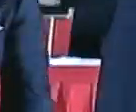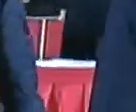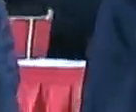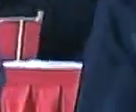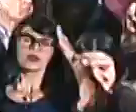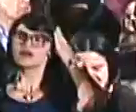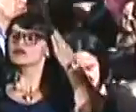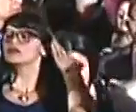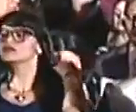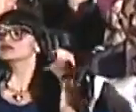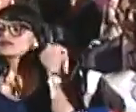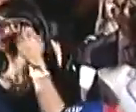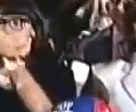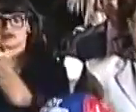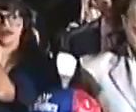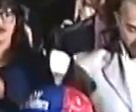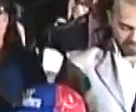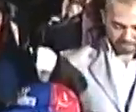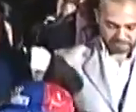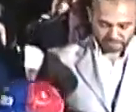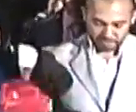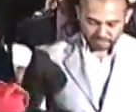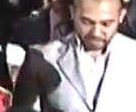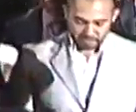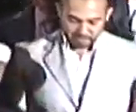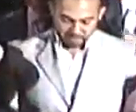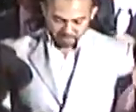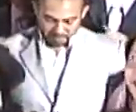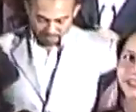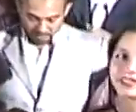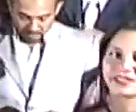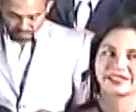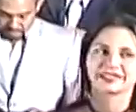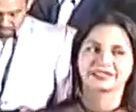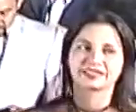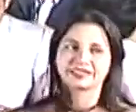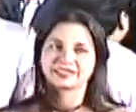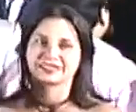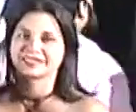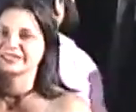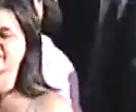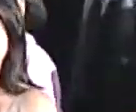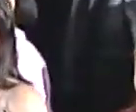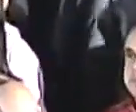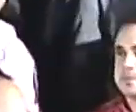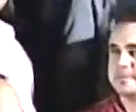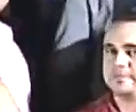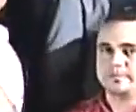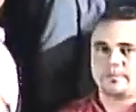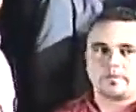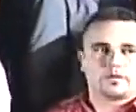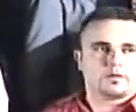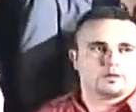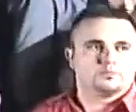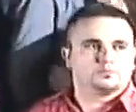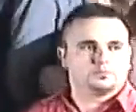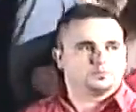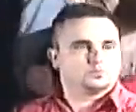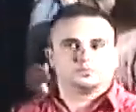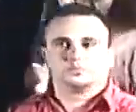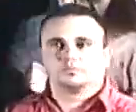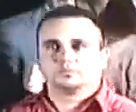Venezuela, Nicolás Maduro, ratificaba todo su apoyo al gobernador Rafael Lacaba y al pueblo